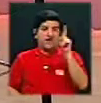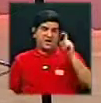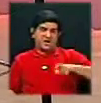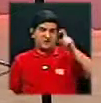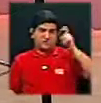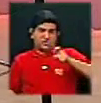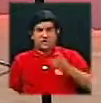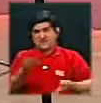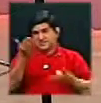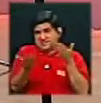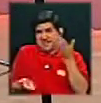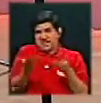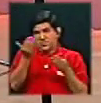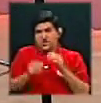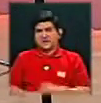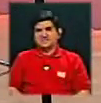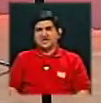requeriría